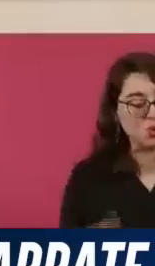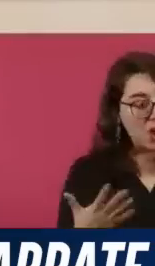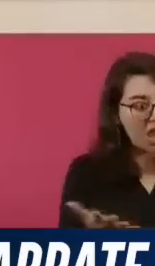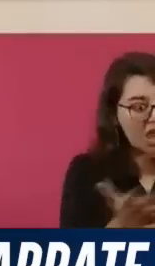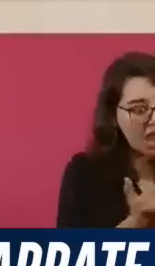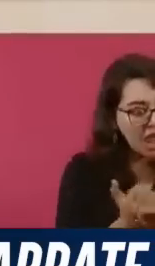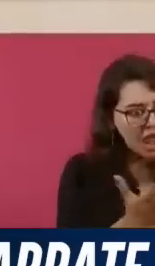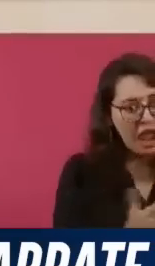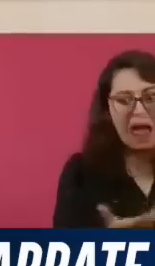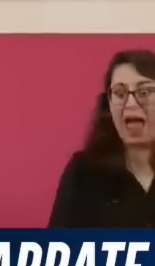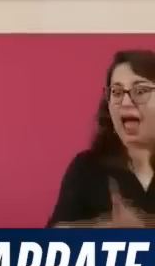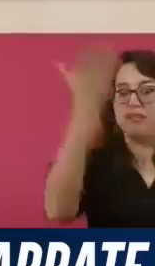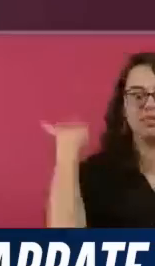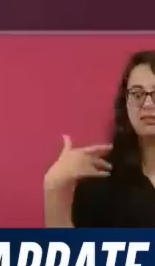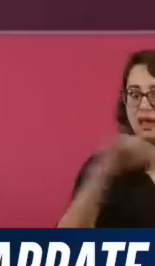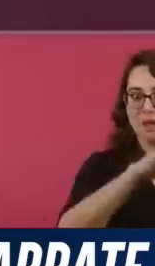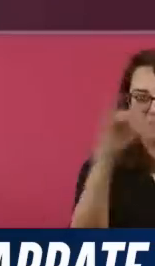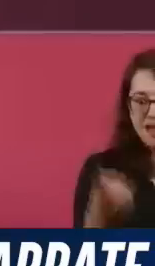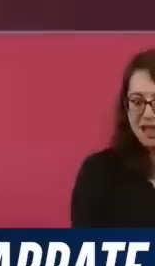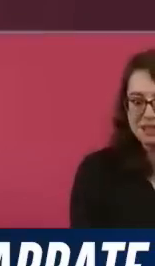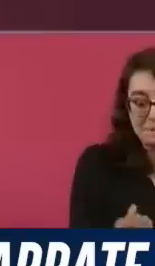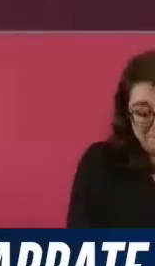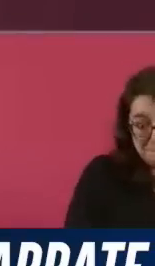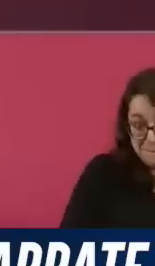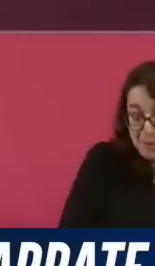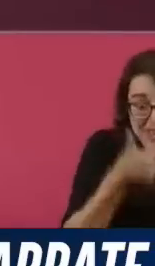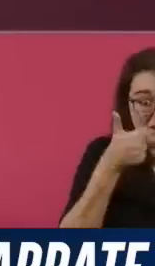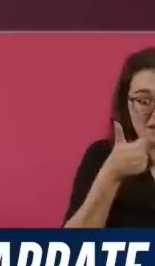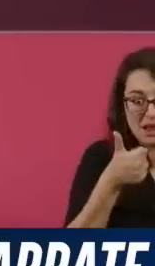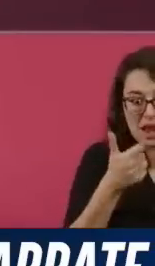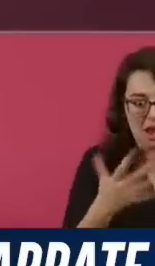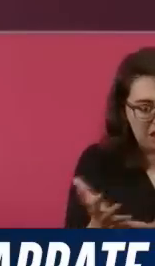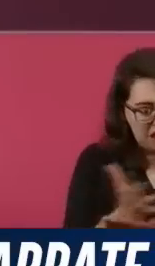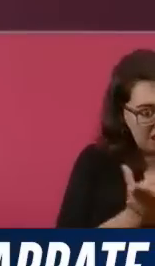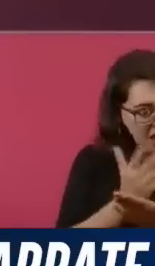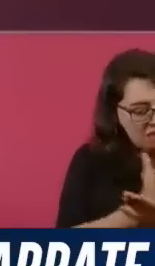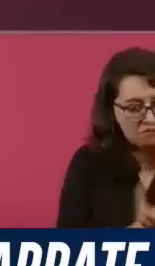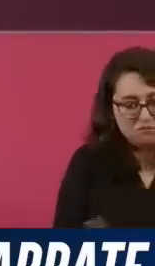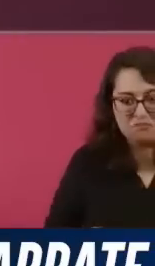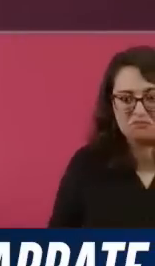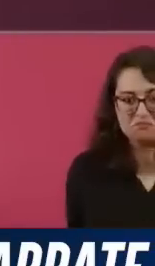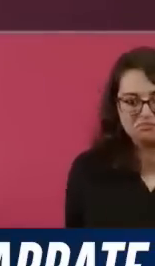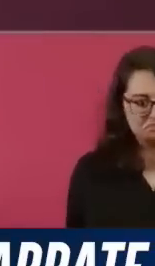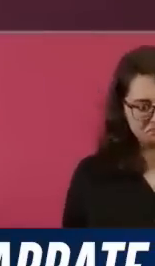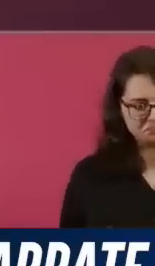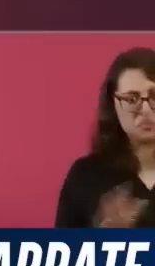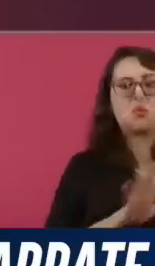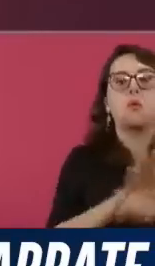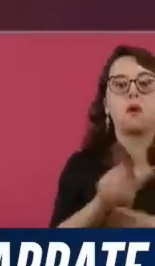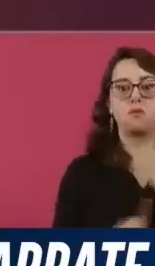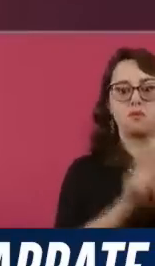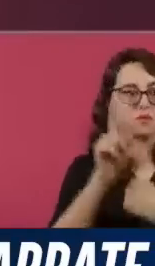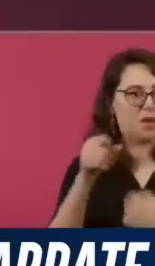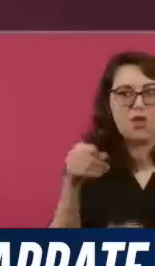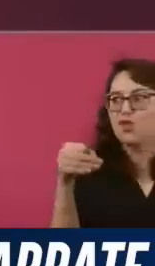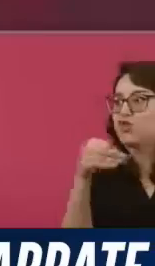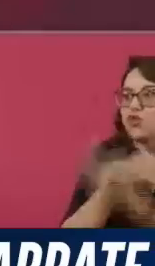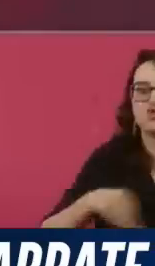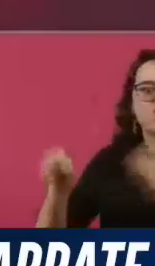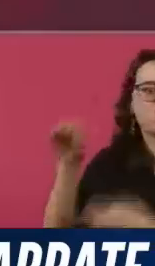se vea obtenido estas ganancias y voy a aprovechar